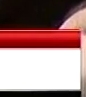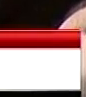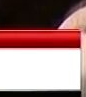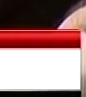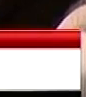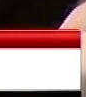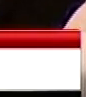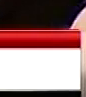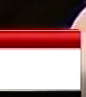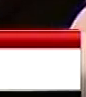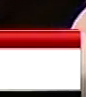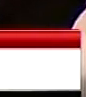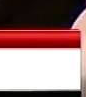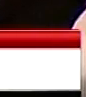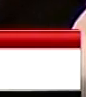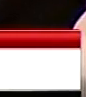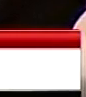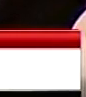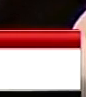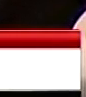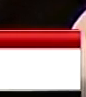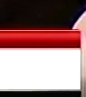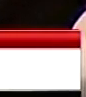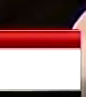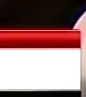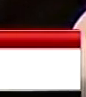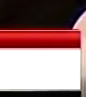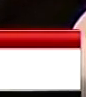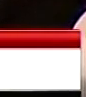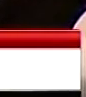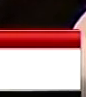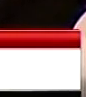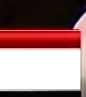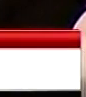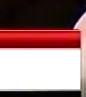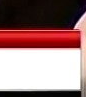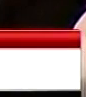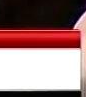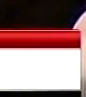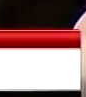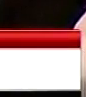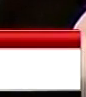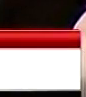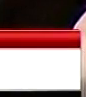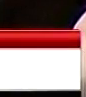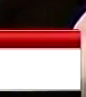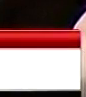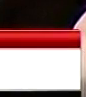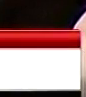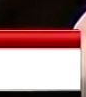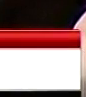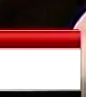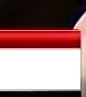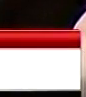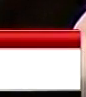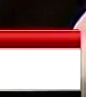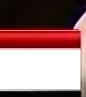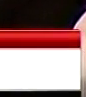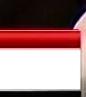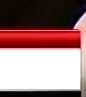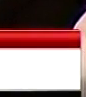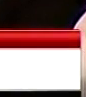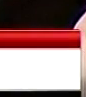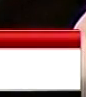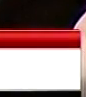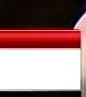adherentes. Esto es inaceptable, más aún cuando estamos en la era digital, que tenemos todas las herramientas tecnológicas